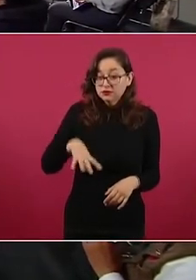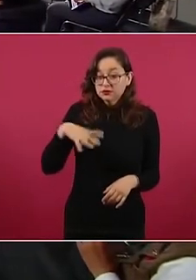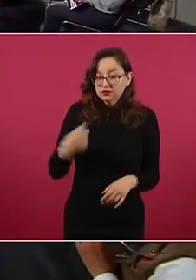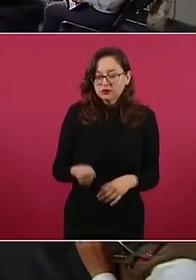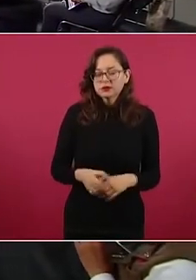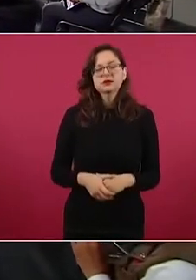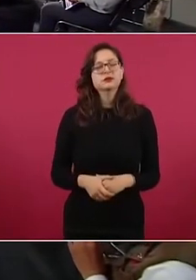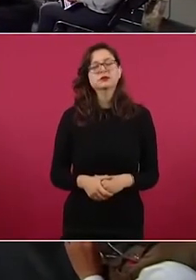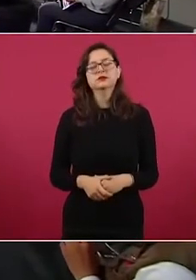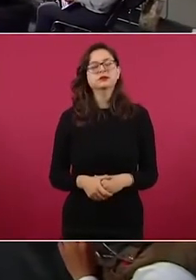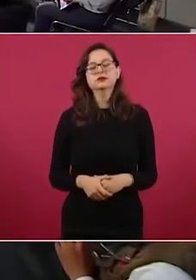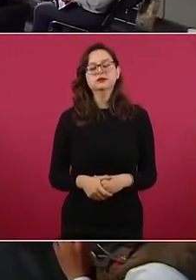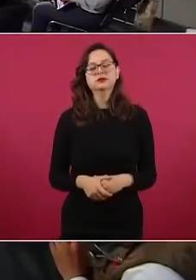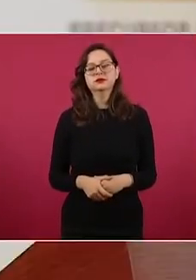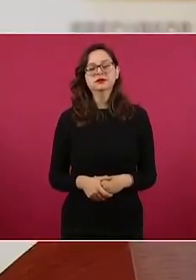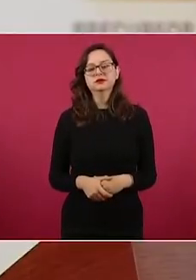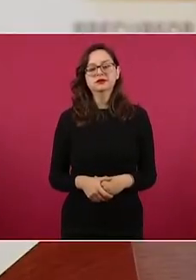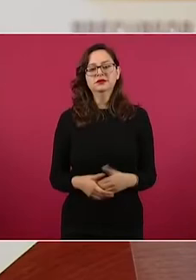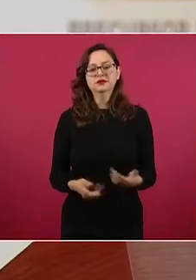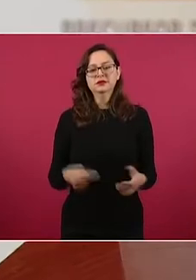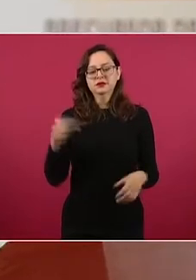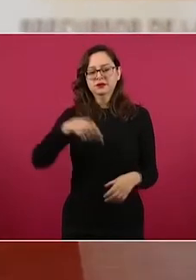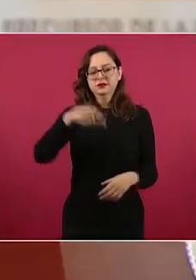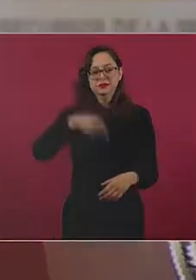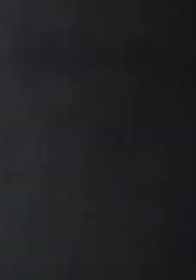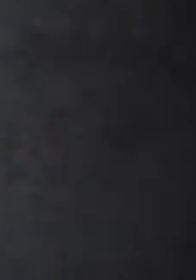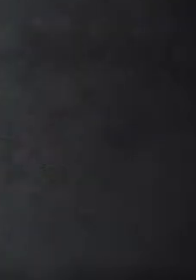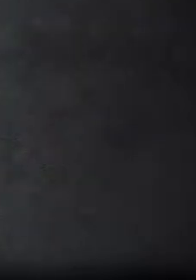las grandes fortunas…